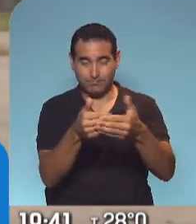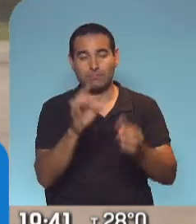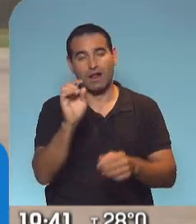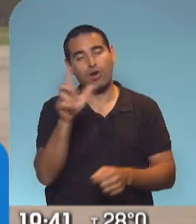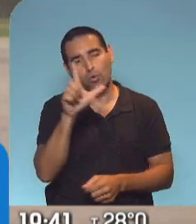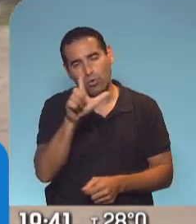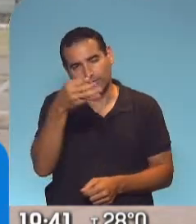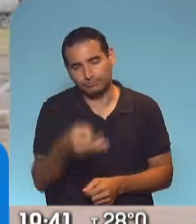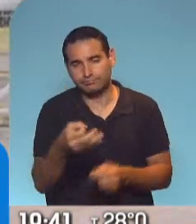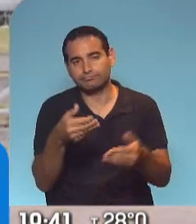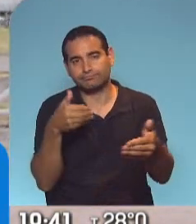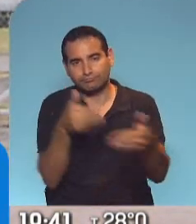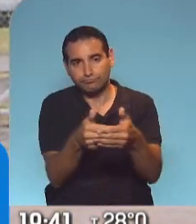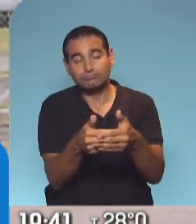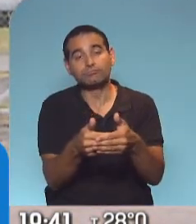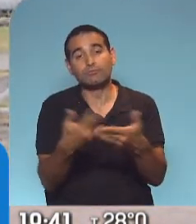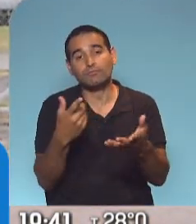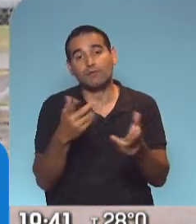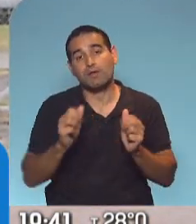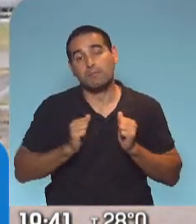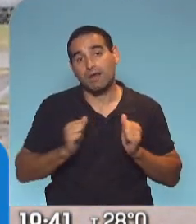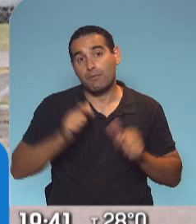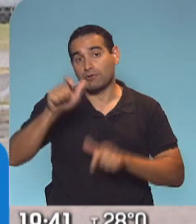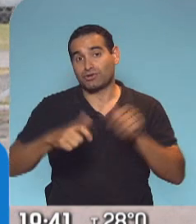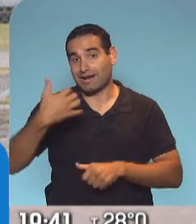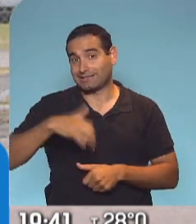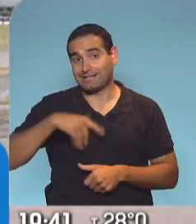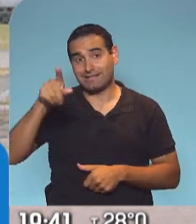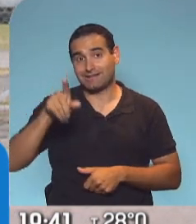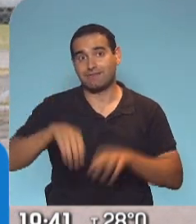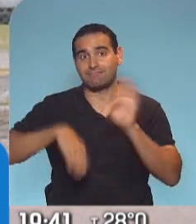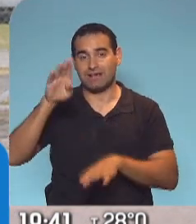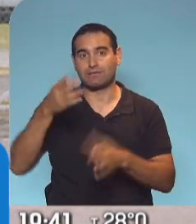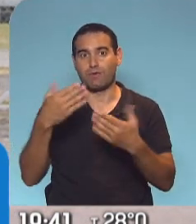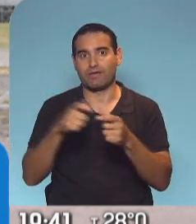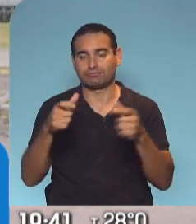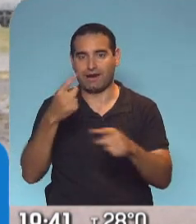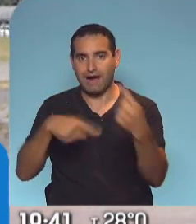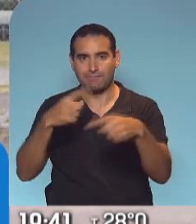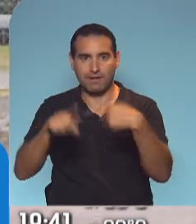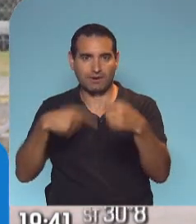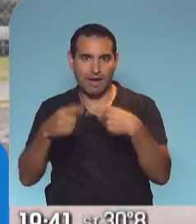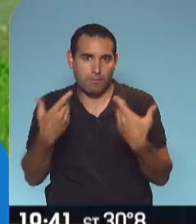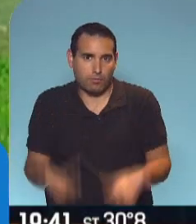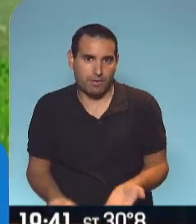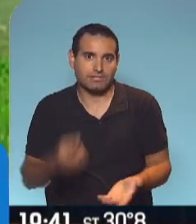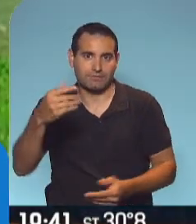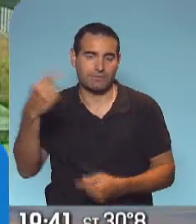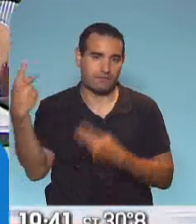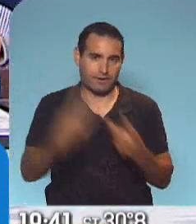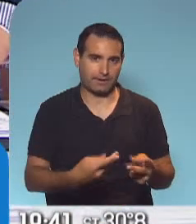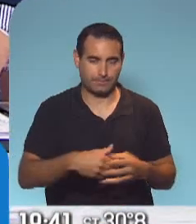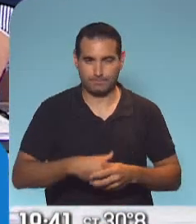inclusive, digamos. Y bueno, esperamos que la mayor cantidad de argentinos cambien el ticket para poder volar en esas